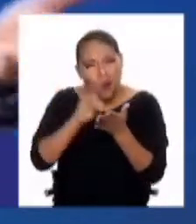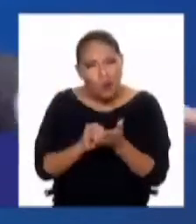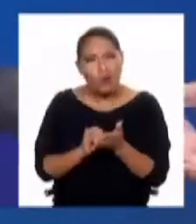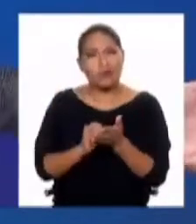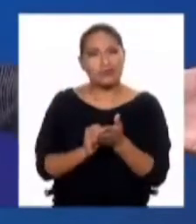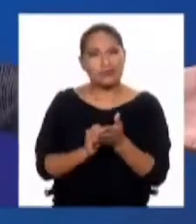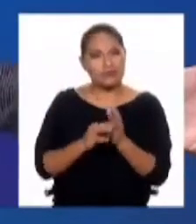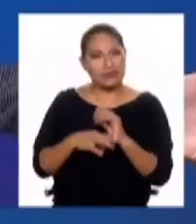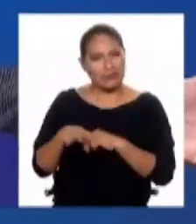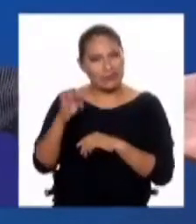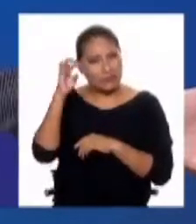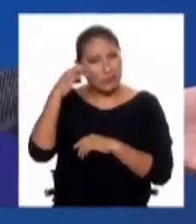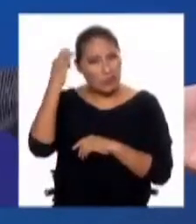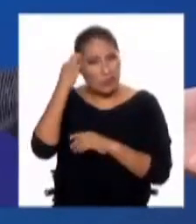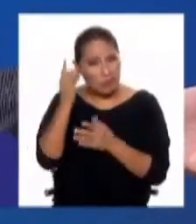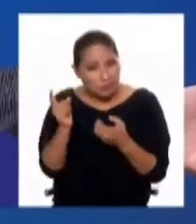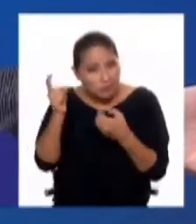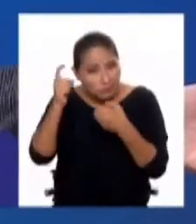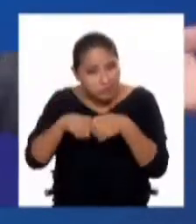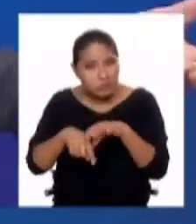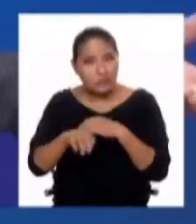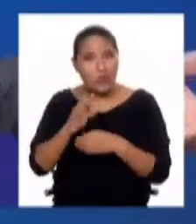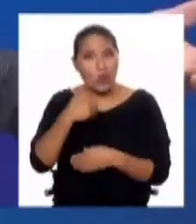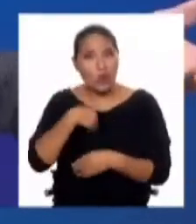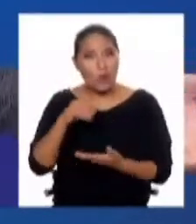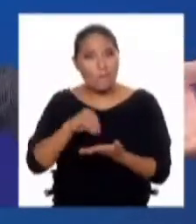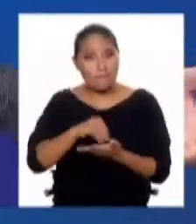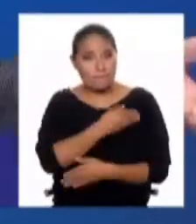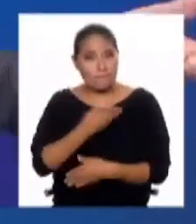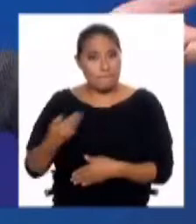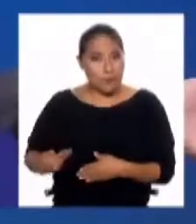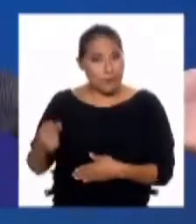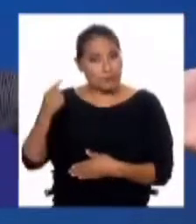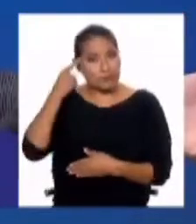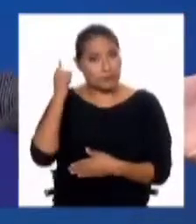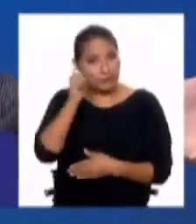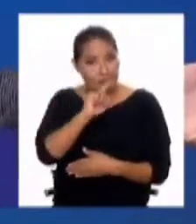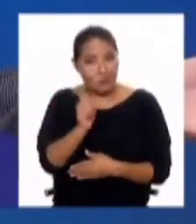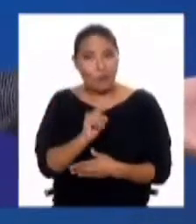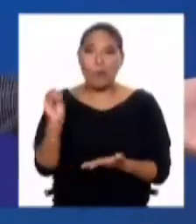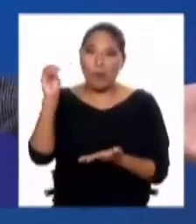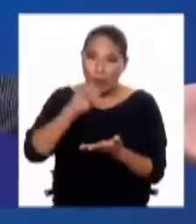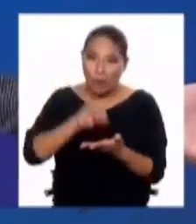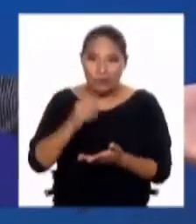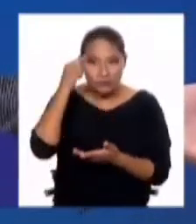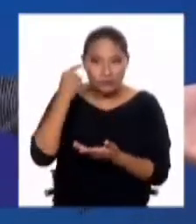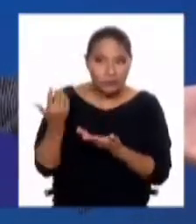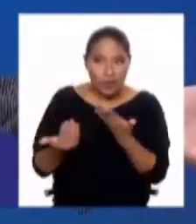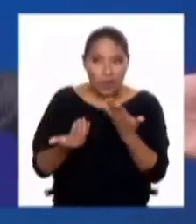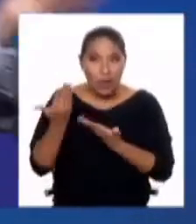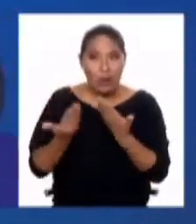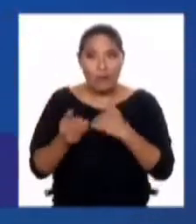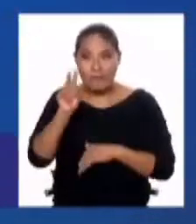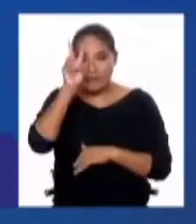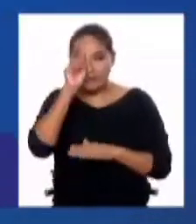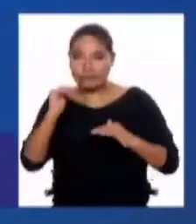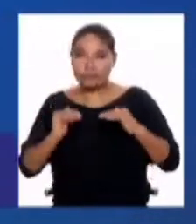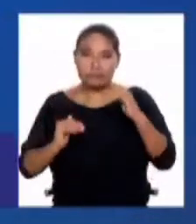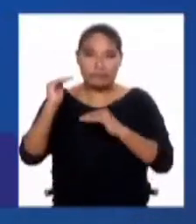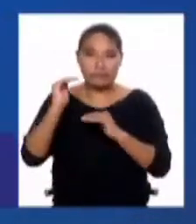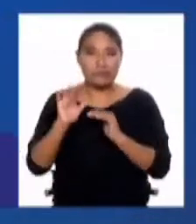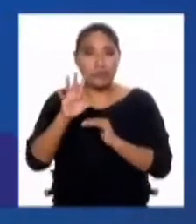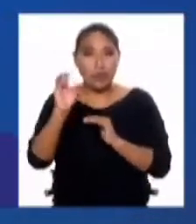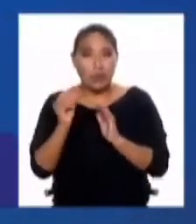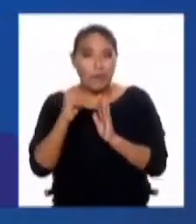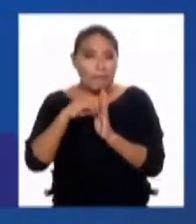Vas a llevar el partido al suelo, porque no vas a sacar ni el 5% conforme están las cosas.